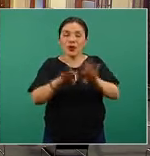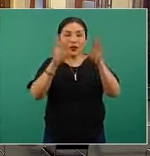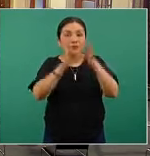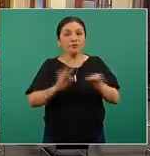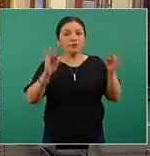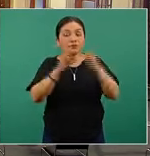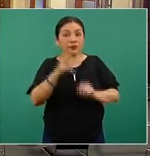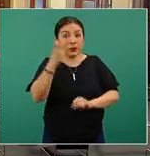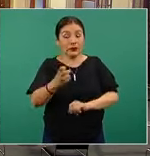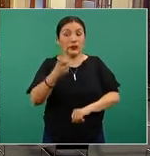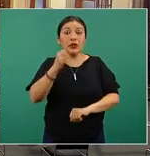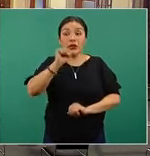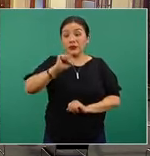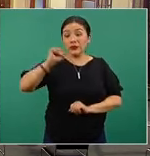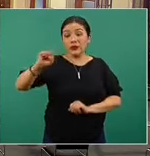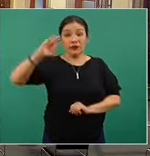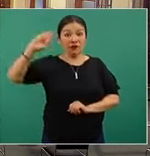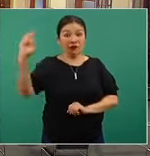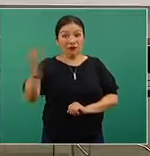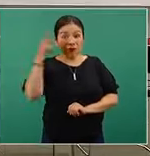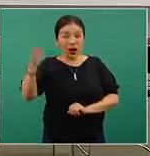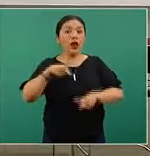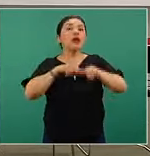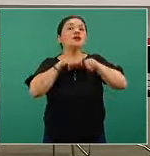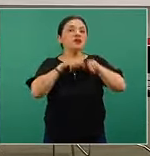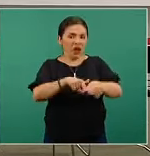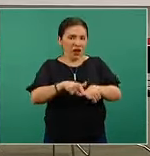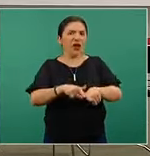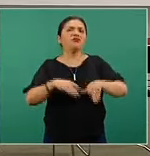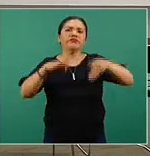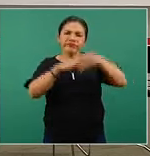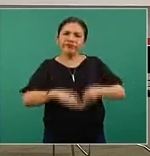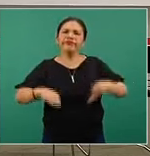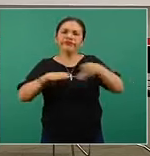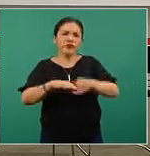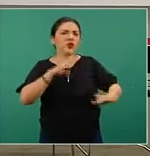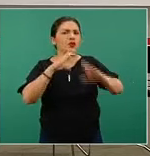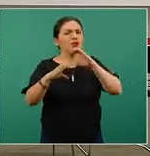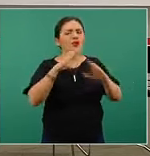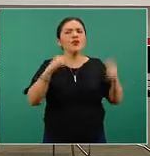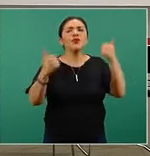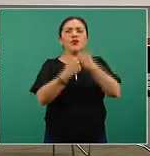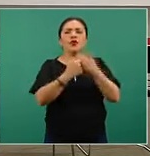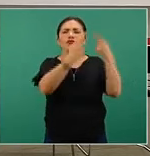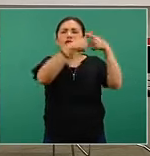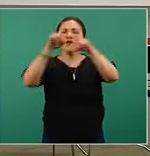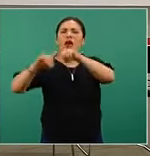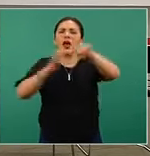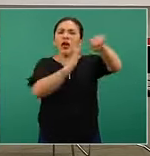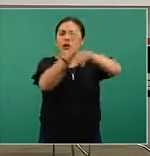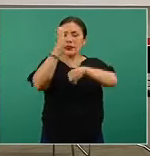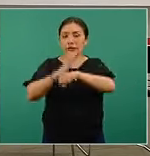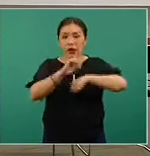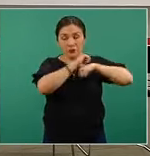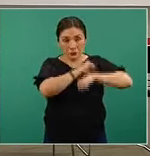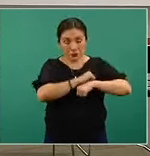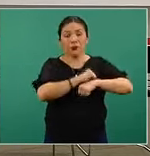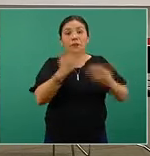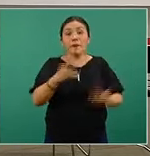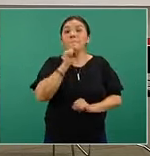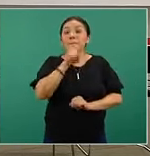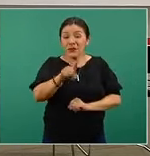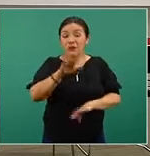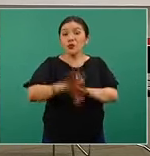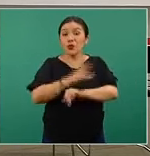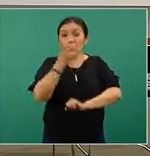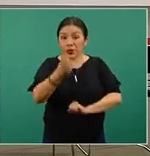que la secretaría de salud federal pues mantiene una constante comunicación con las entidades federativas y justo por